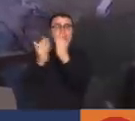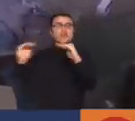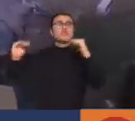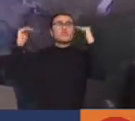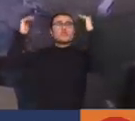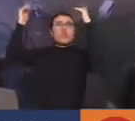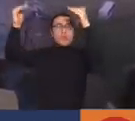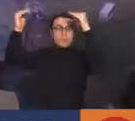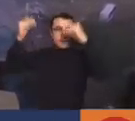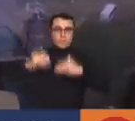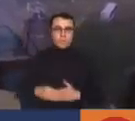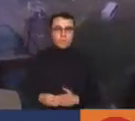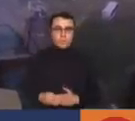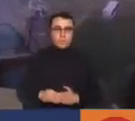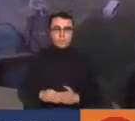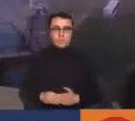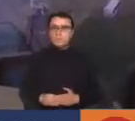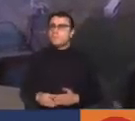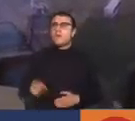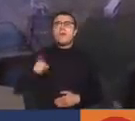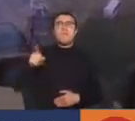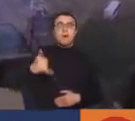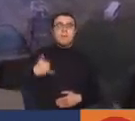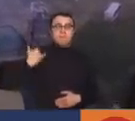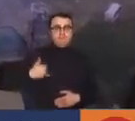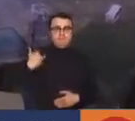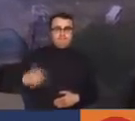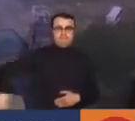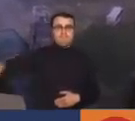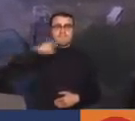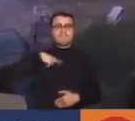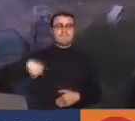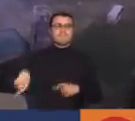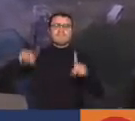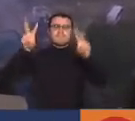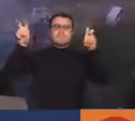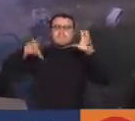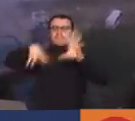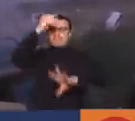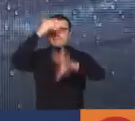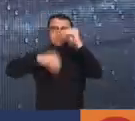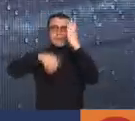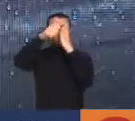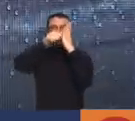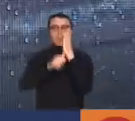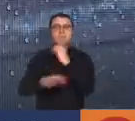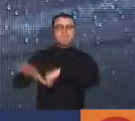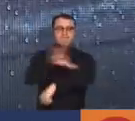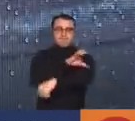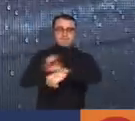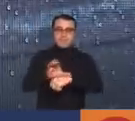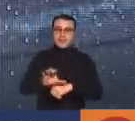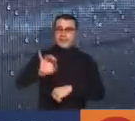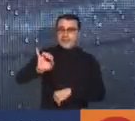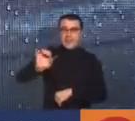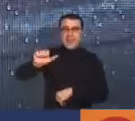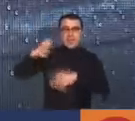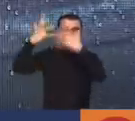superior para la juventud en programación de computadores e inteligencia